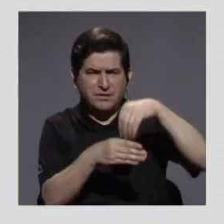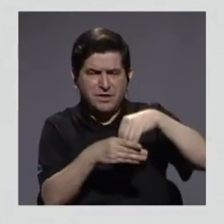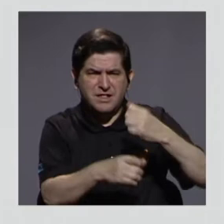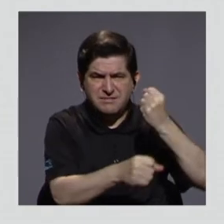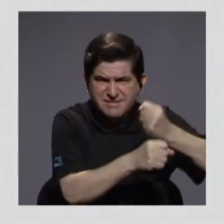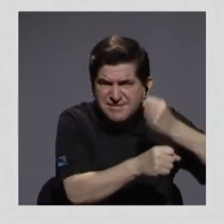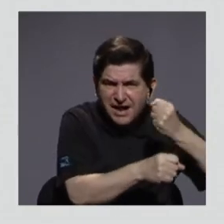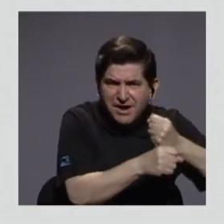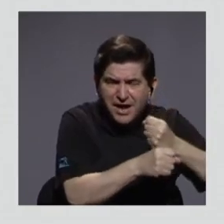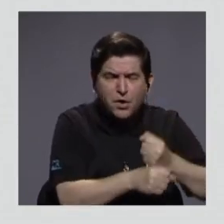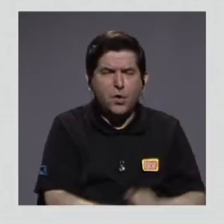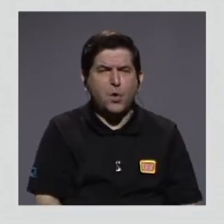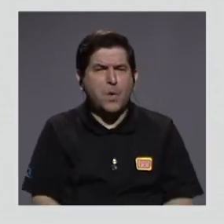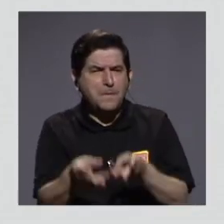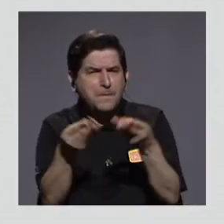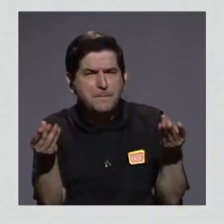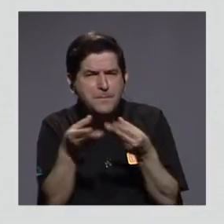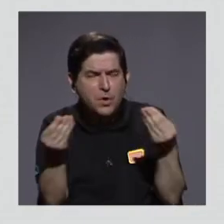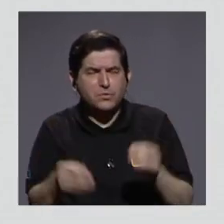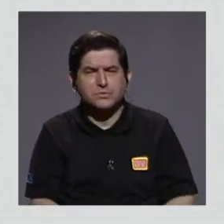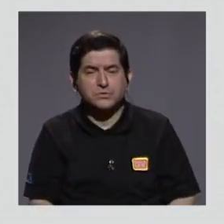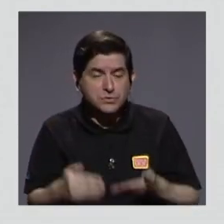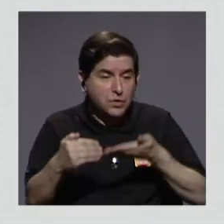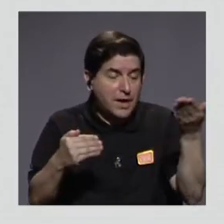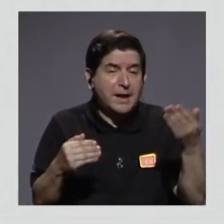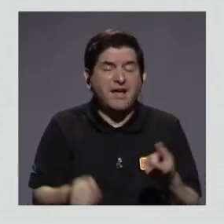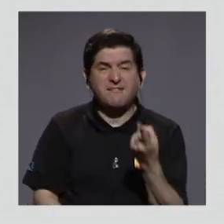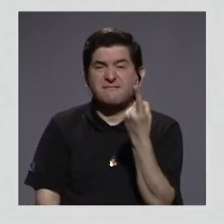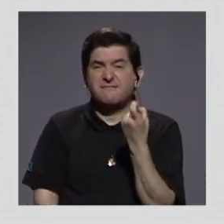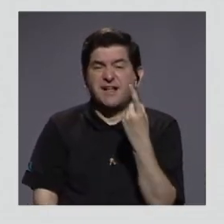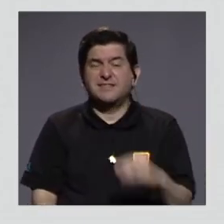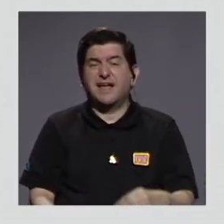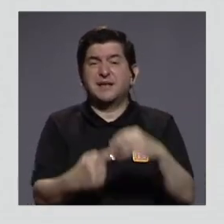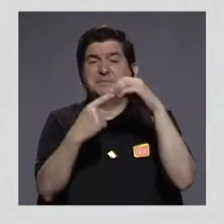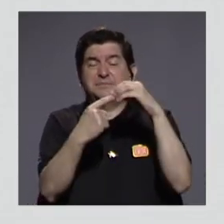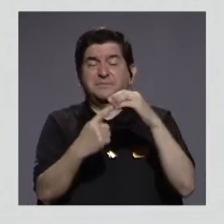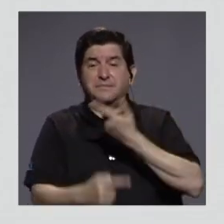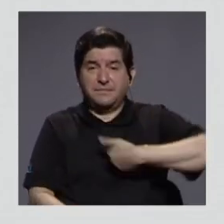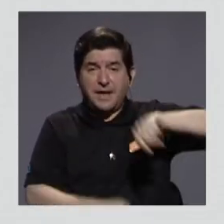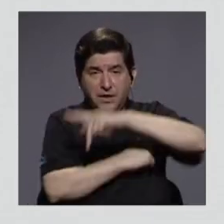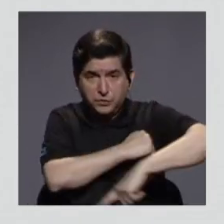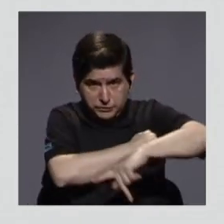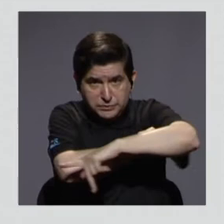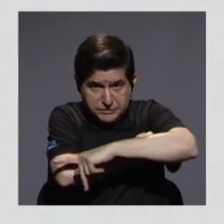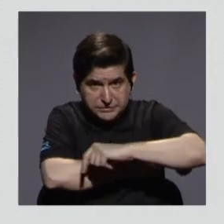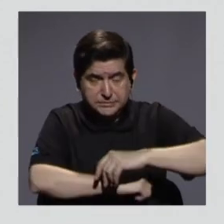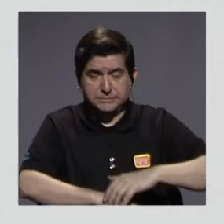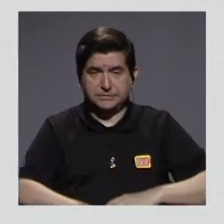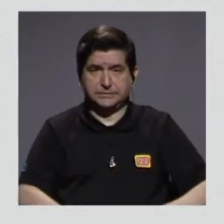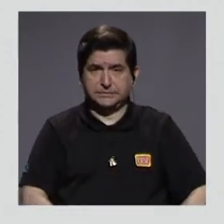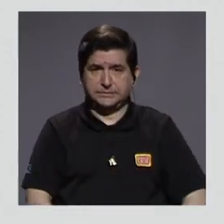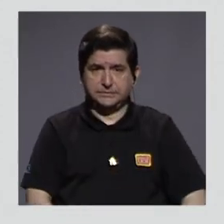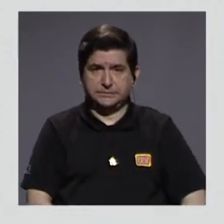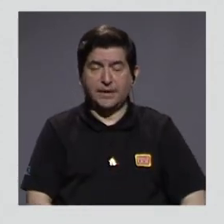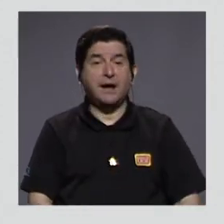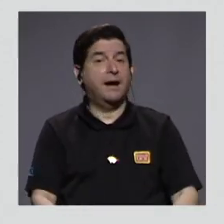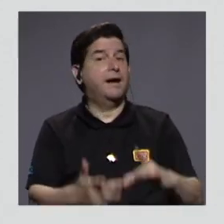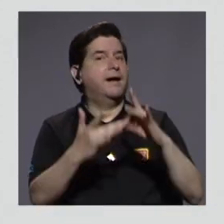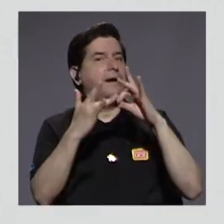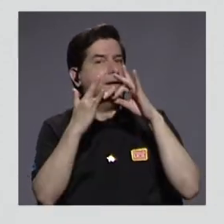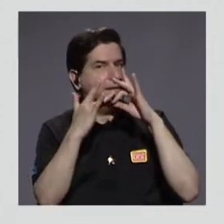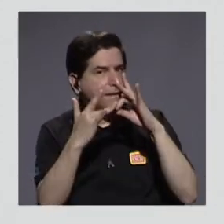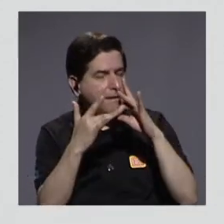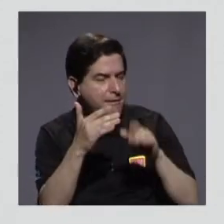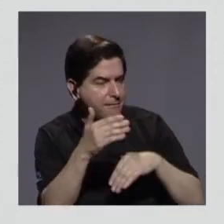la productividad es el elemento que más ha faltado en nuestros países en nuestro país y especialmente